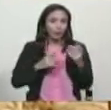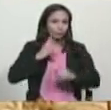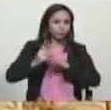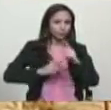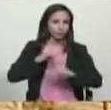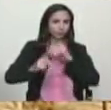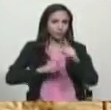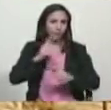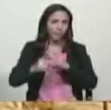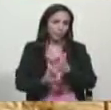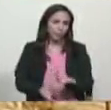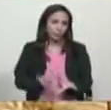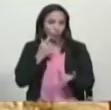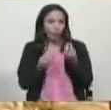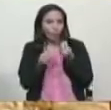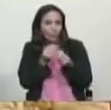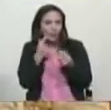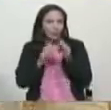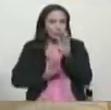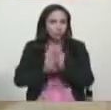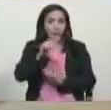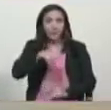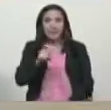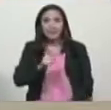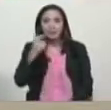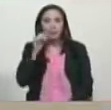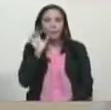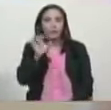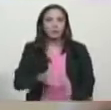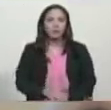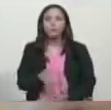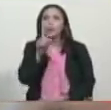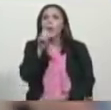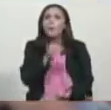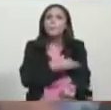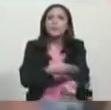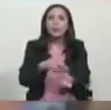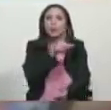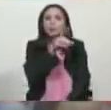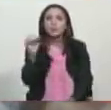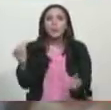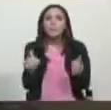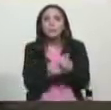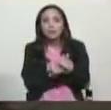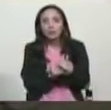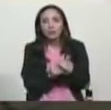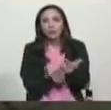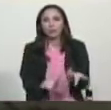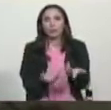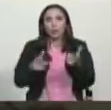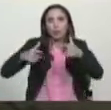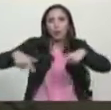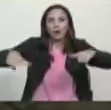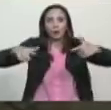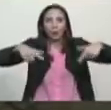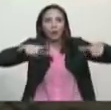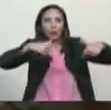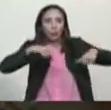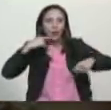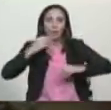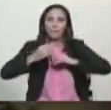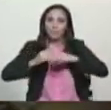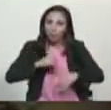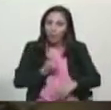parte importante de los alimentos que necesita el país. Tenemos más de 1.100.000 hectáreas donde se pueden producir los alimentos. Más